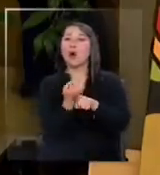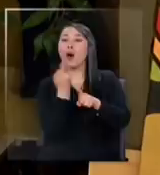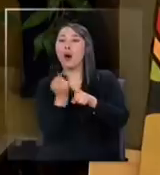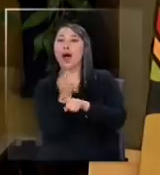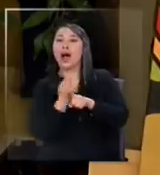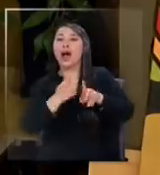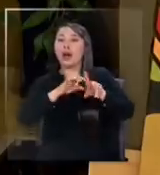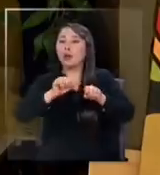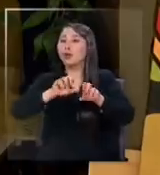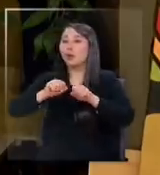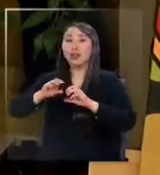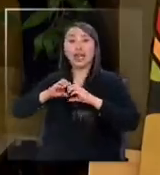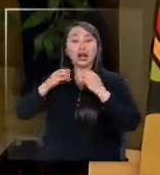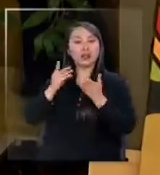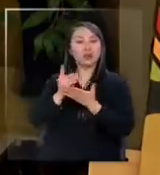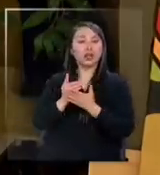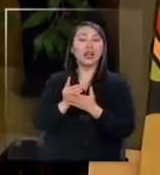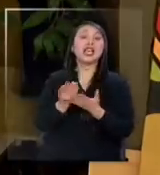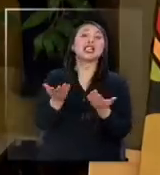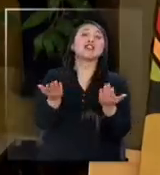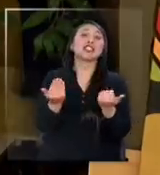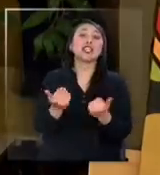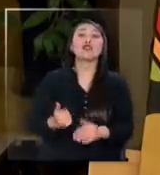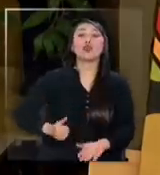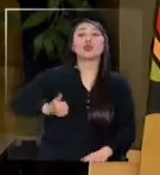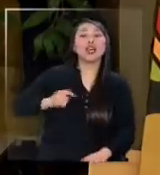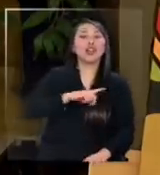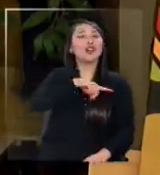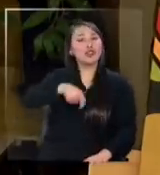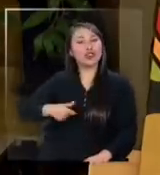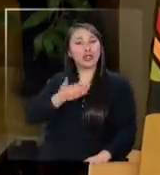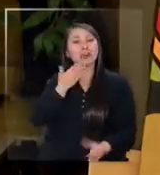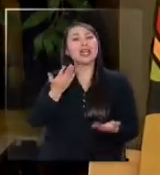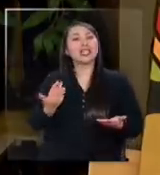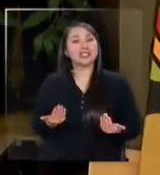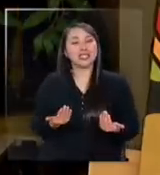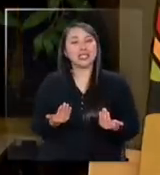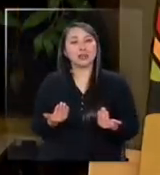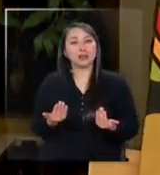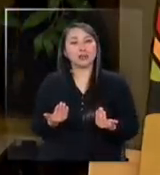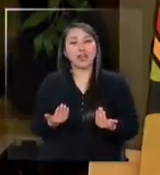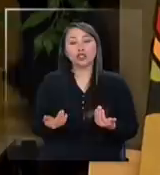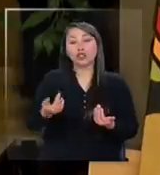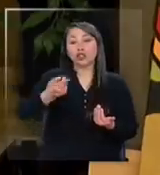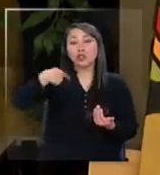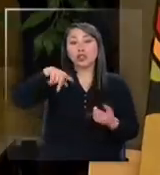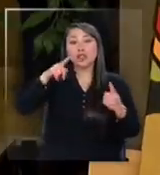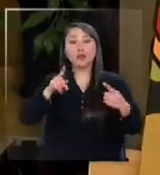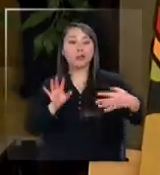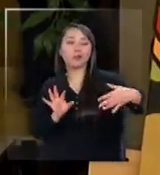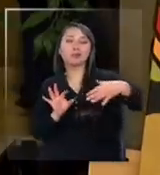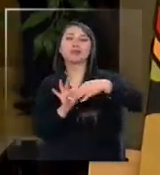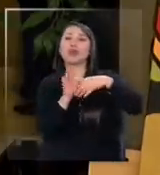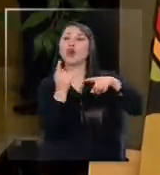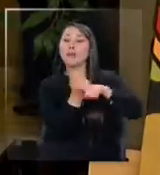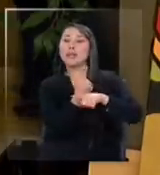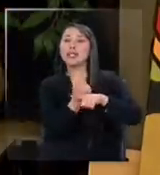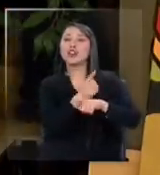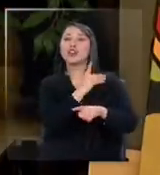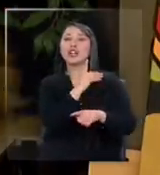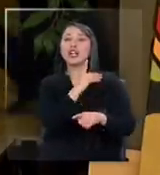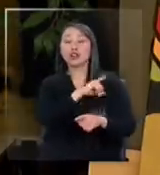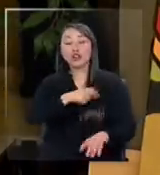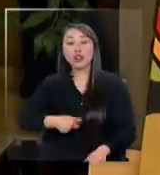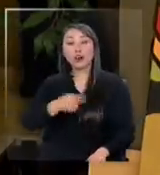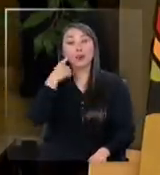acuerdo que va a requerir, por cierto, la voluntad del gobierno. Y por tanto tenemos que hablar con el gobierno, pero ese diálogo